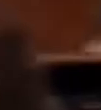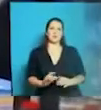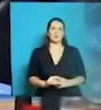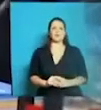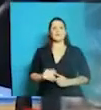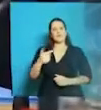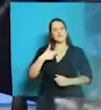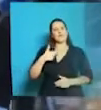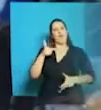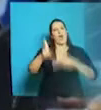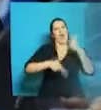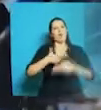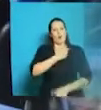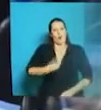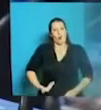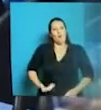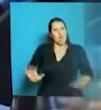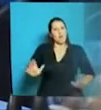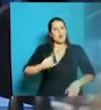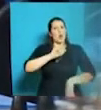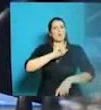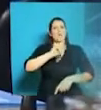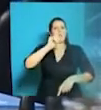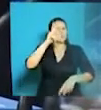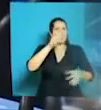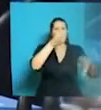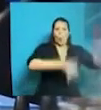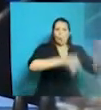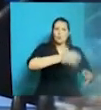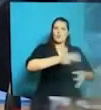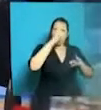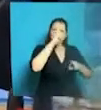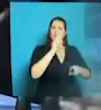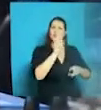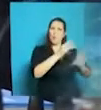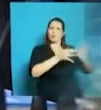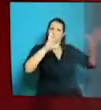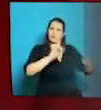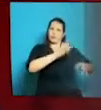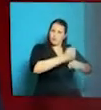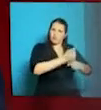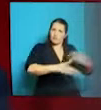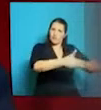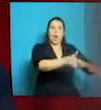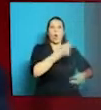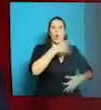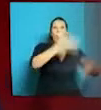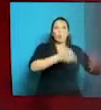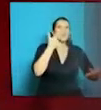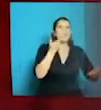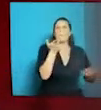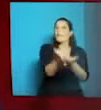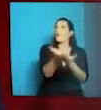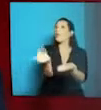¿no? Entonces, eso nos ha demorado mucho. Somos víctimas también de haber tenido la mayor sequía en 50 años, de haber tenido